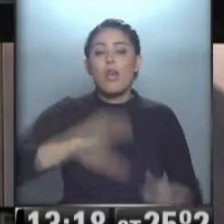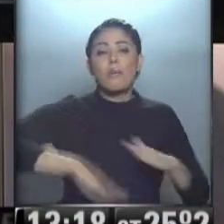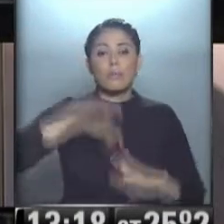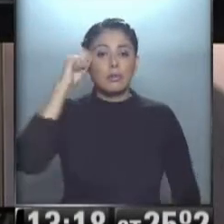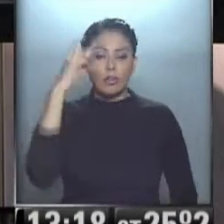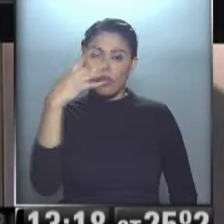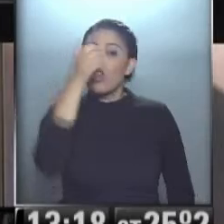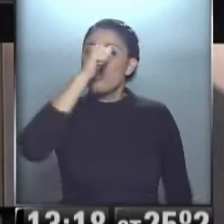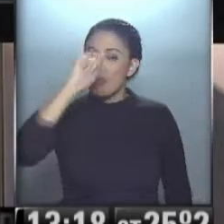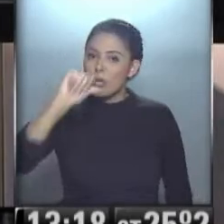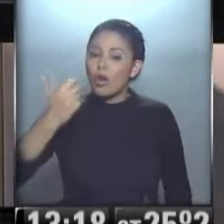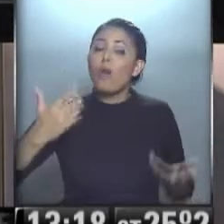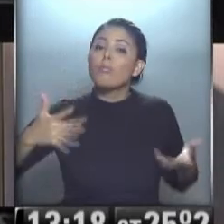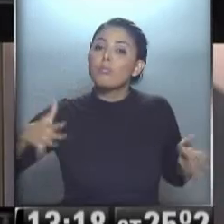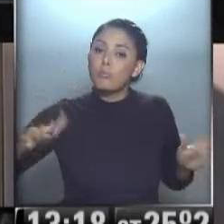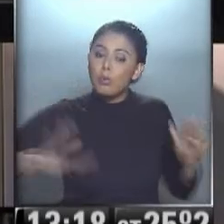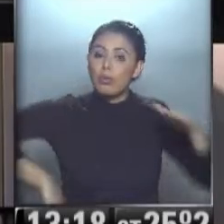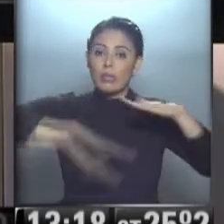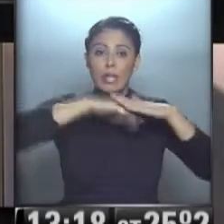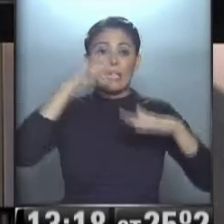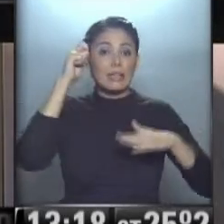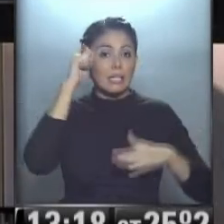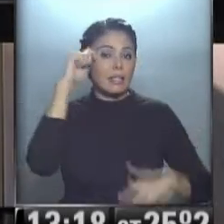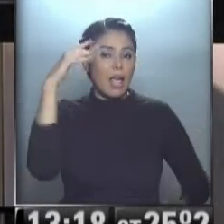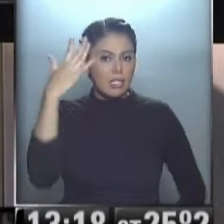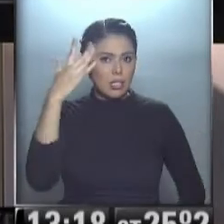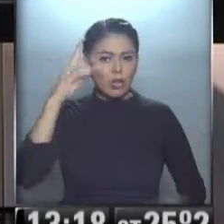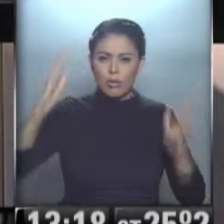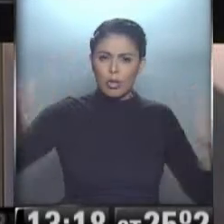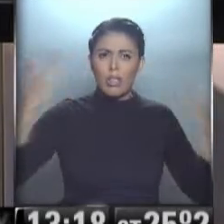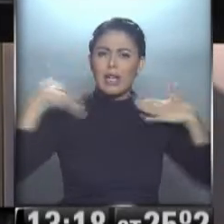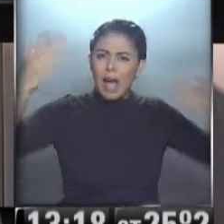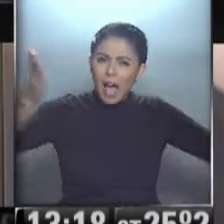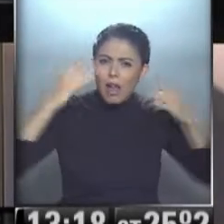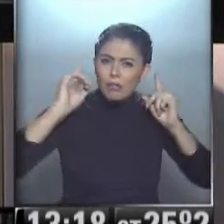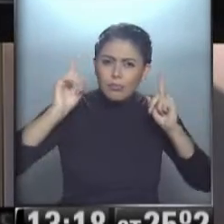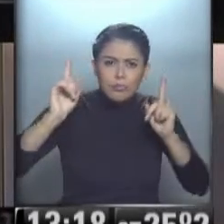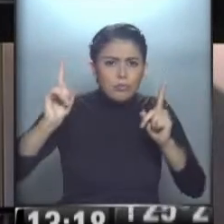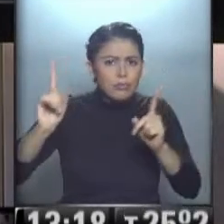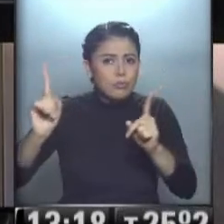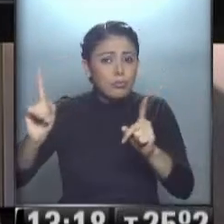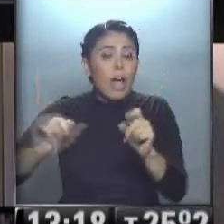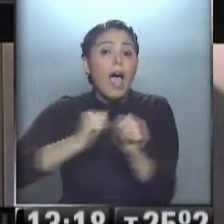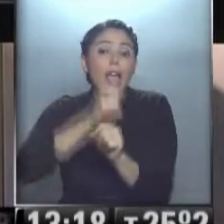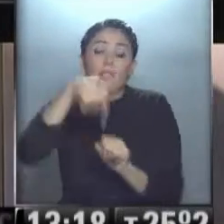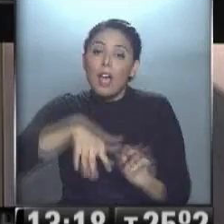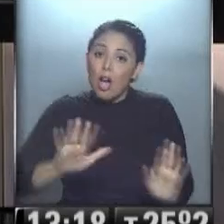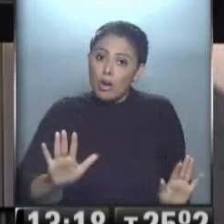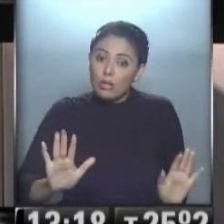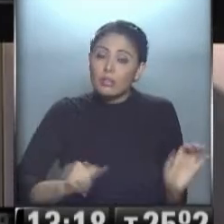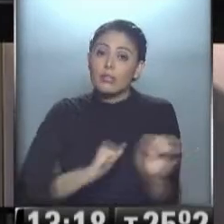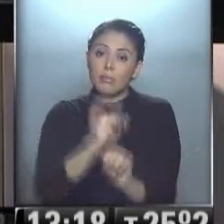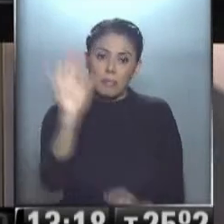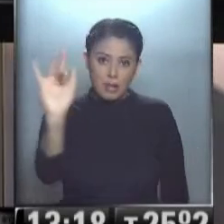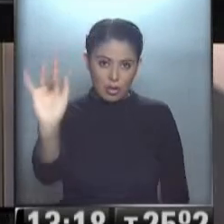domingo probablemente 35. Y esta ola de calor se mantendrá en principio